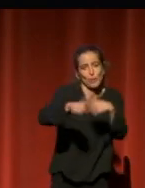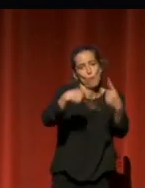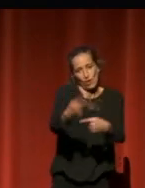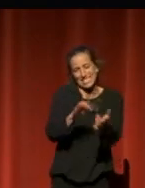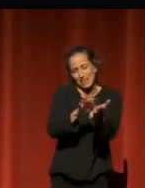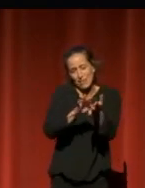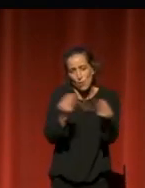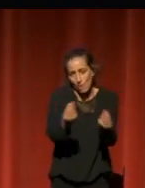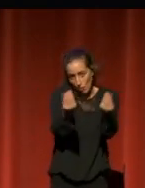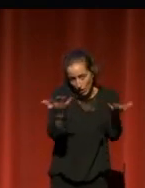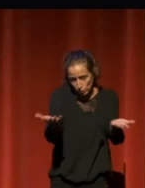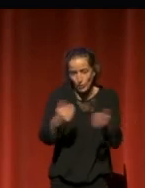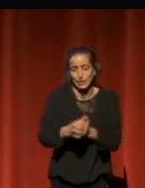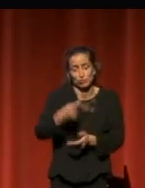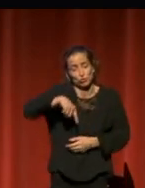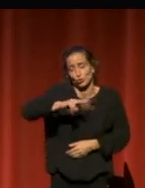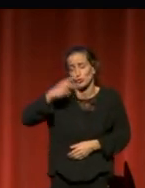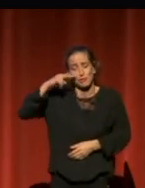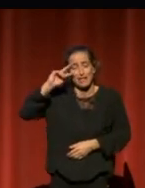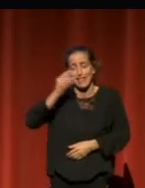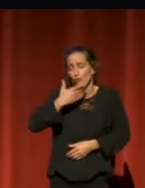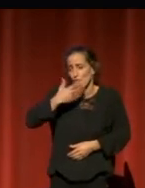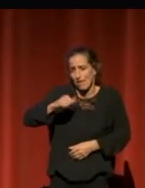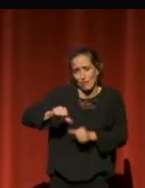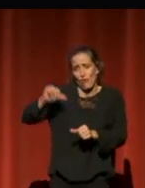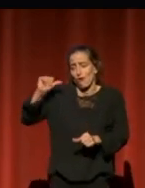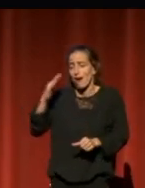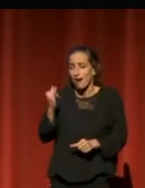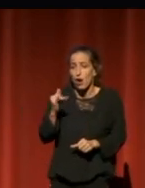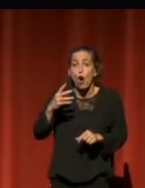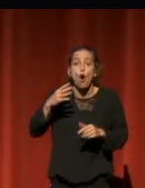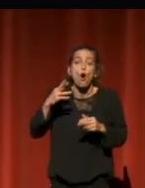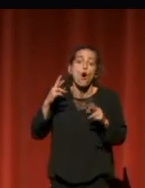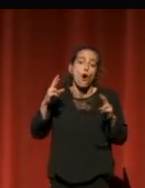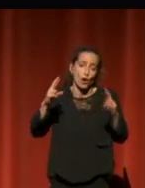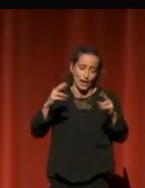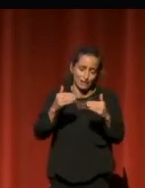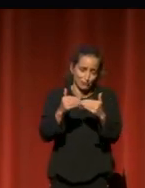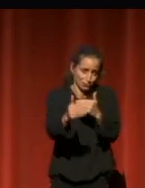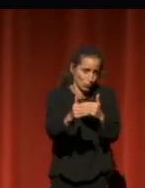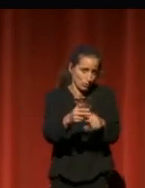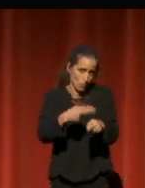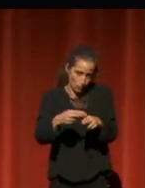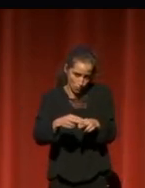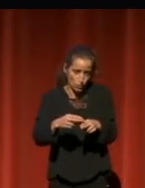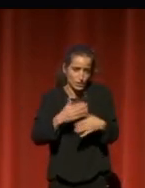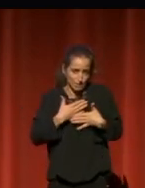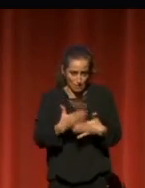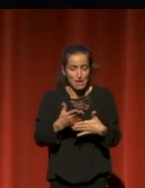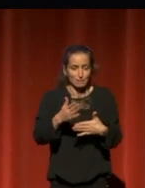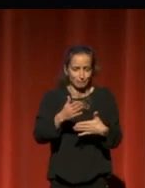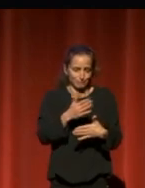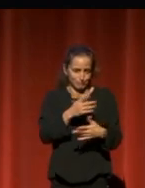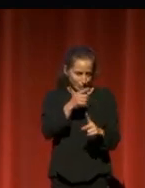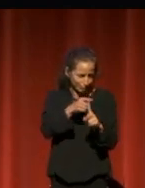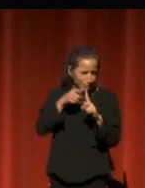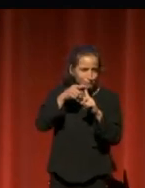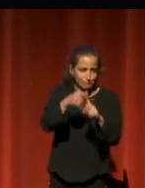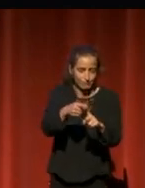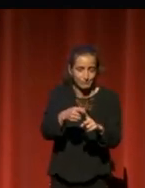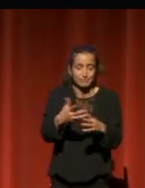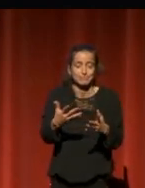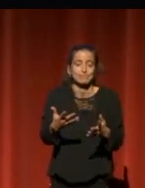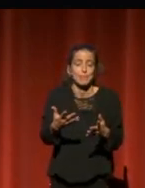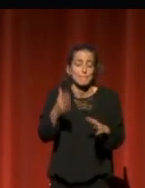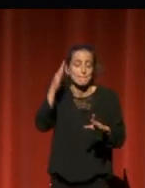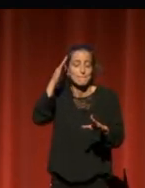experiencia y el conocimiento, ojalá que también la voluntad política, de impulsar proyectos compartidos que a nosotros, en